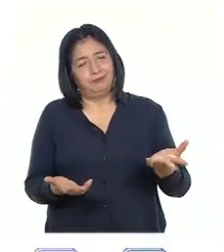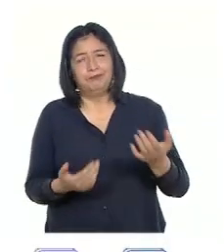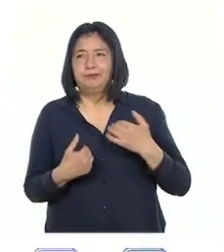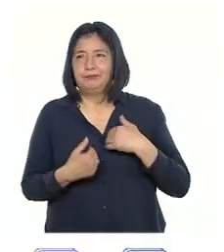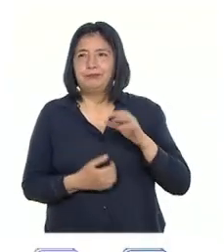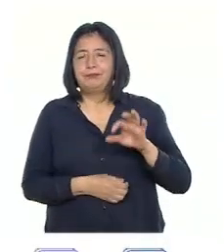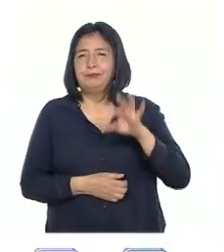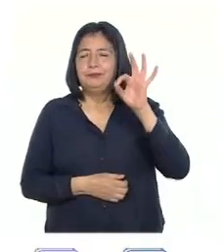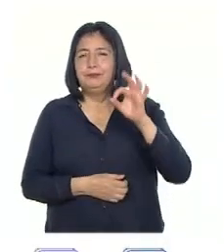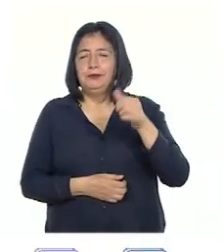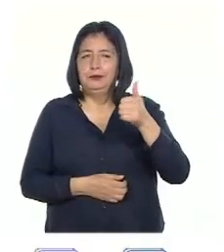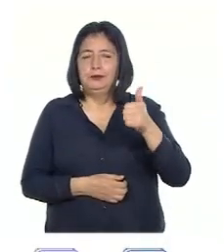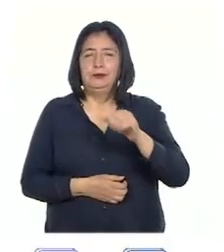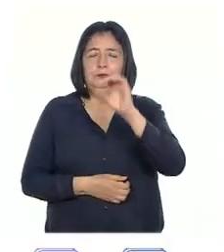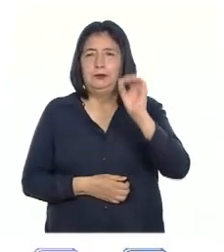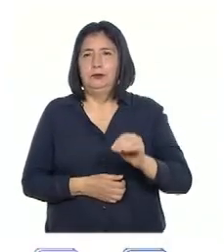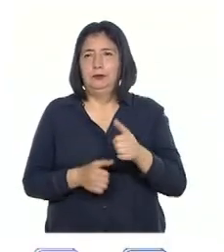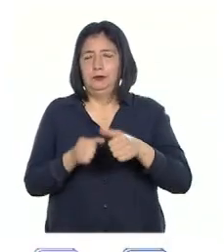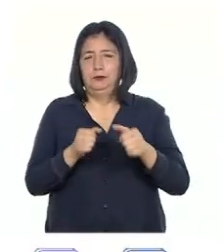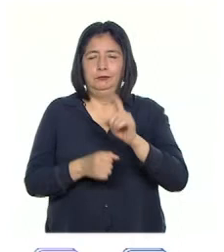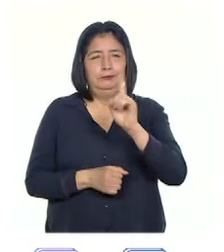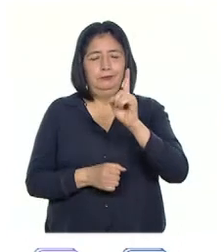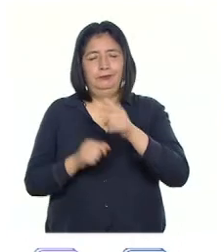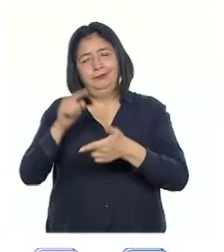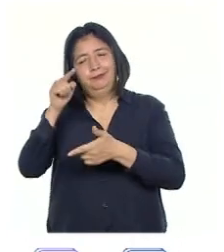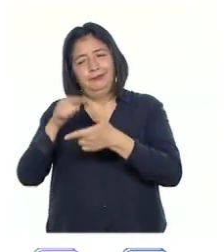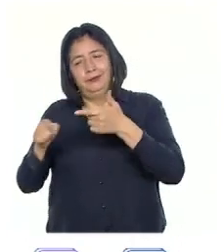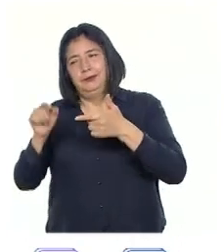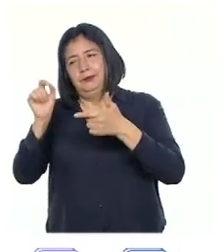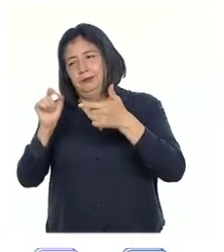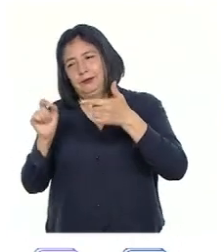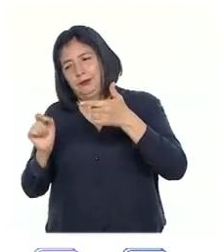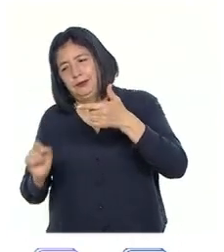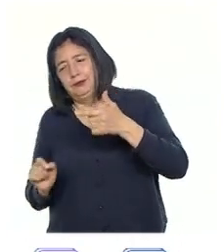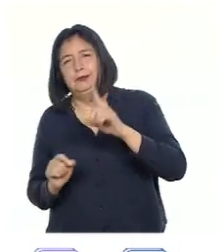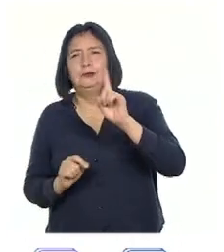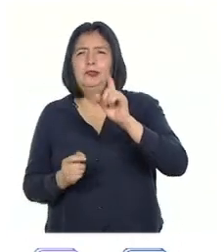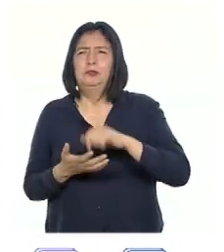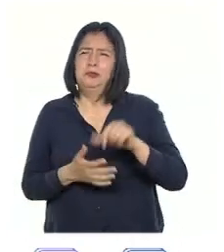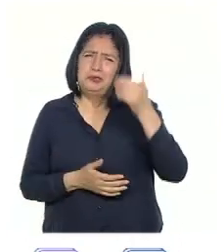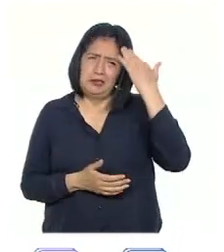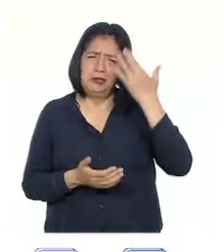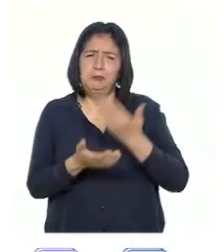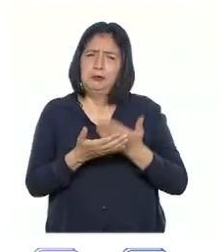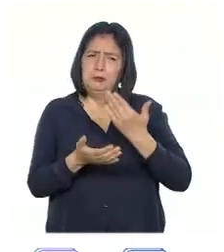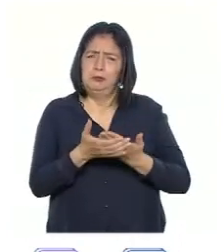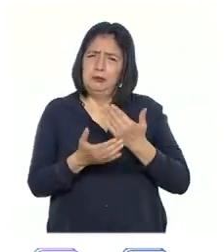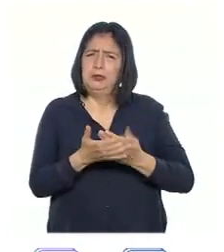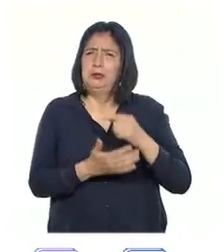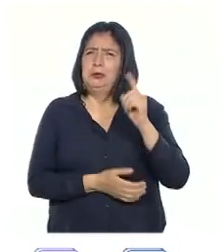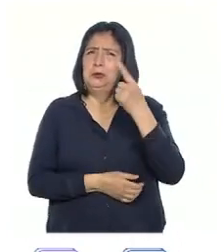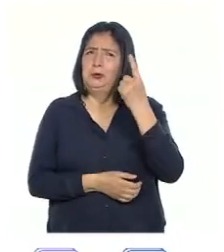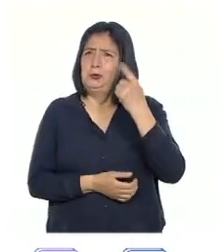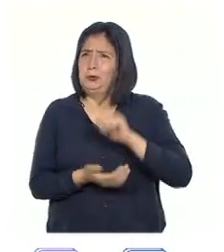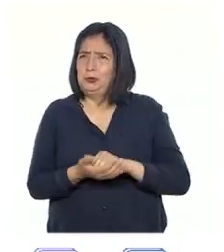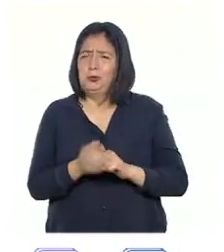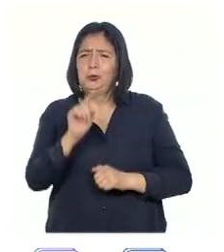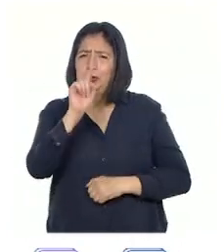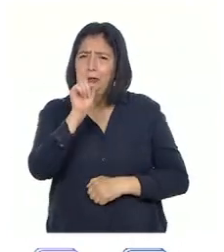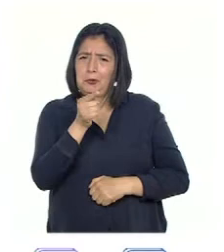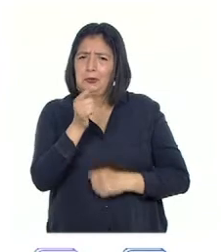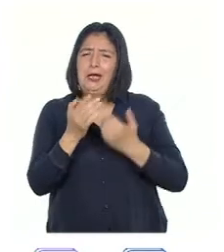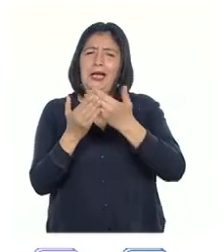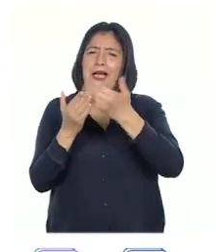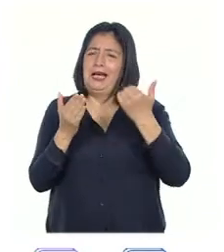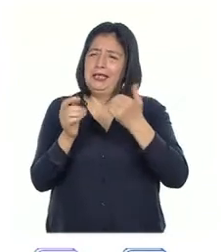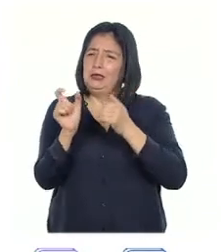Para hallar el 10% de un número, yo ya no hago toda la división entre 10 porque ya he comprobado que solo tengo que colocar una coma